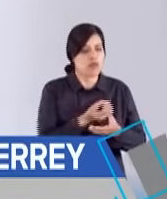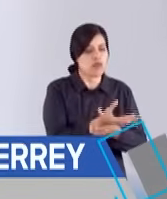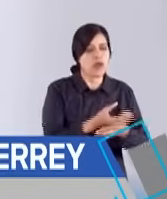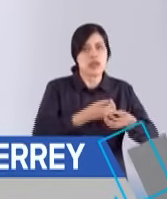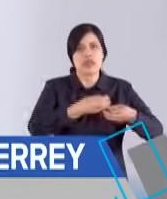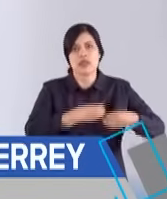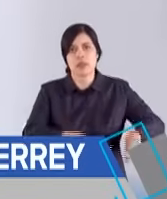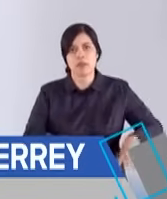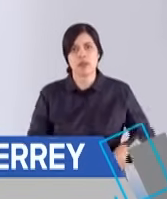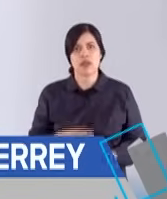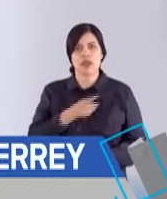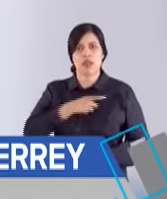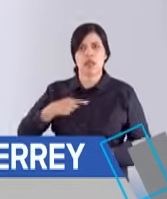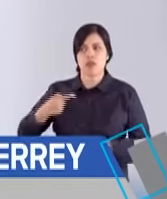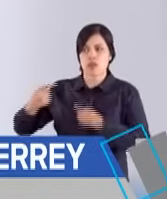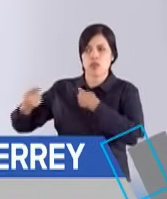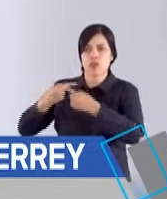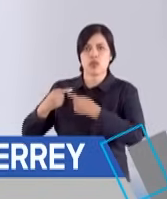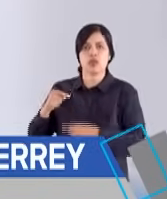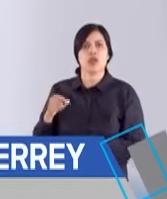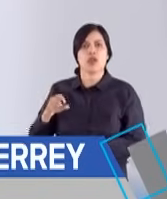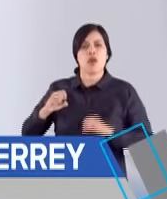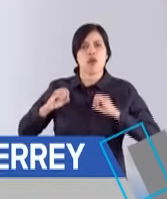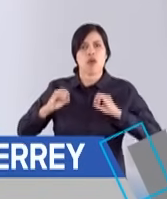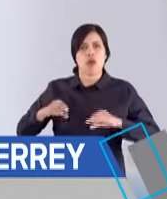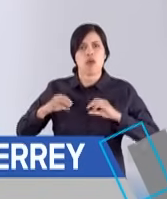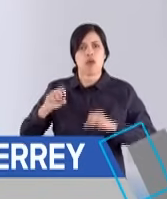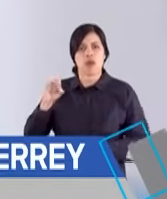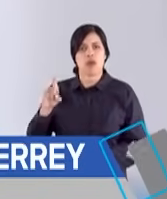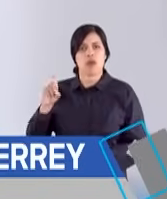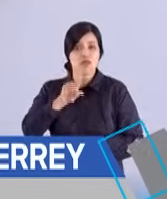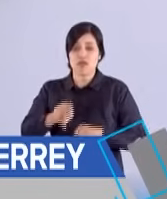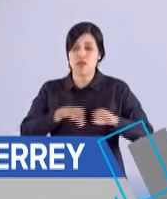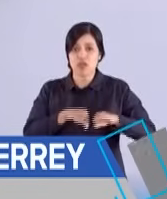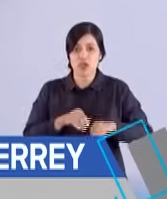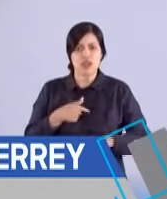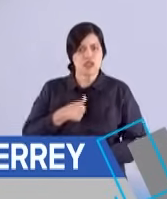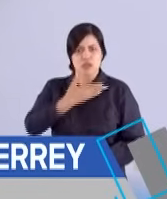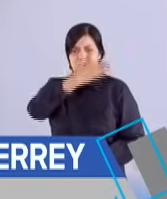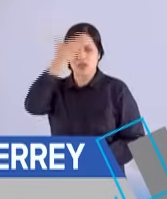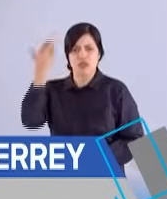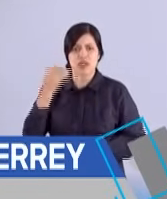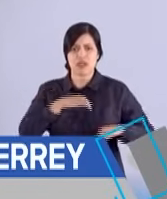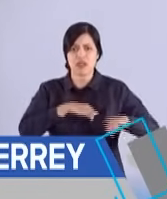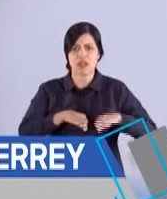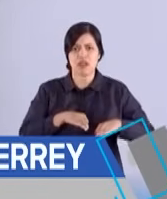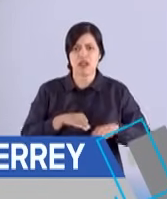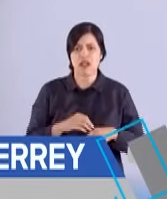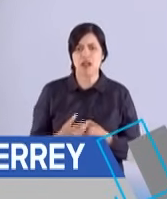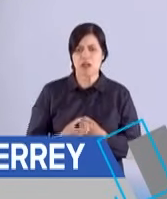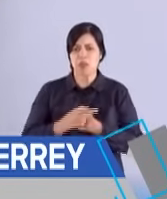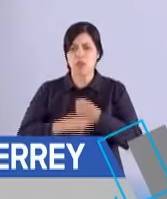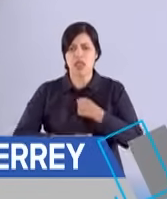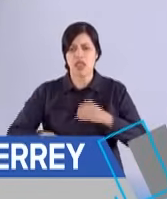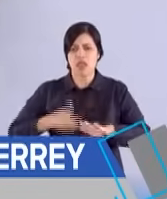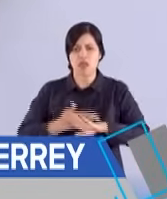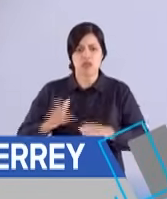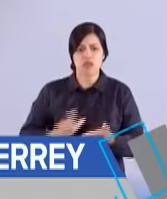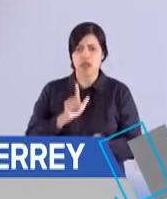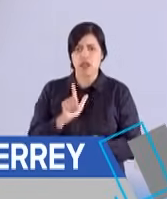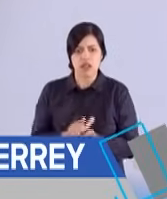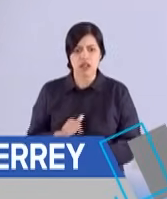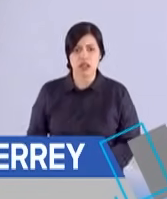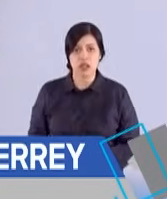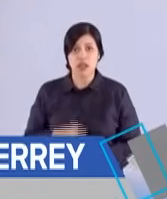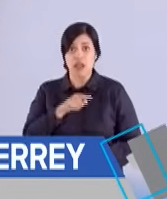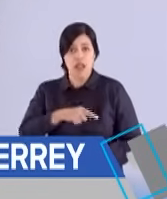Agua y Drenaje para ir buscando sobre este tema. Por último, Arnoldo Cantú, candidato del Partido Justicialista,